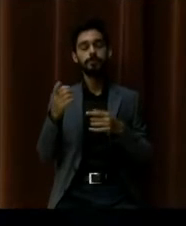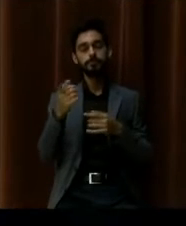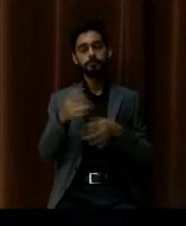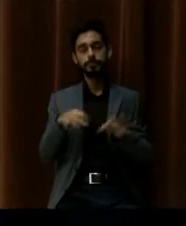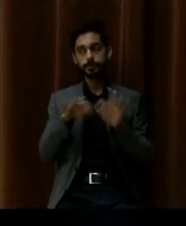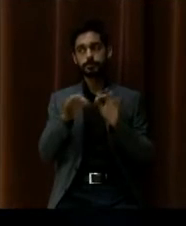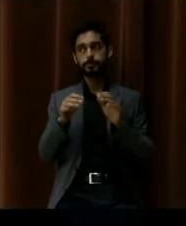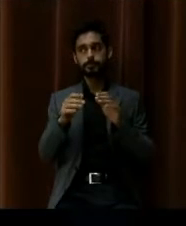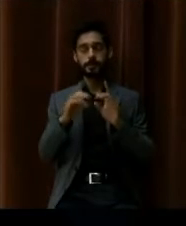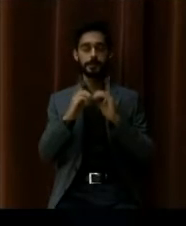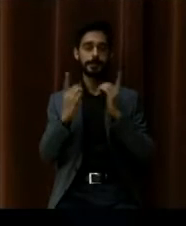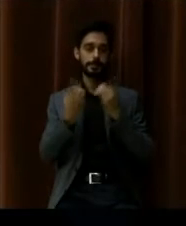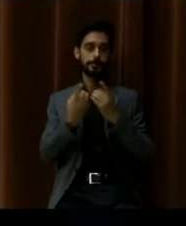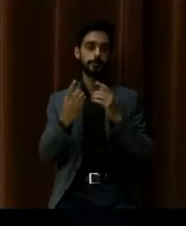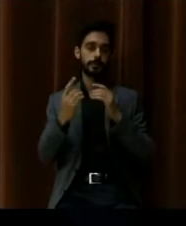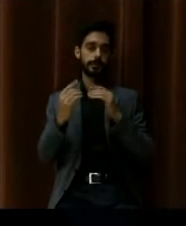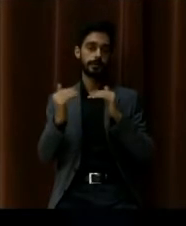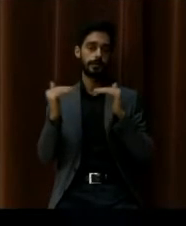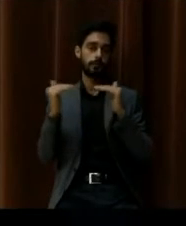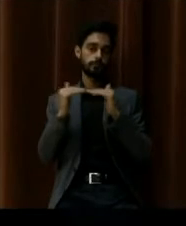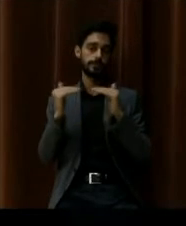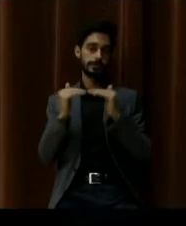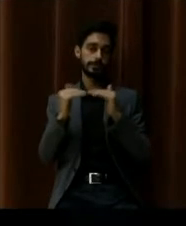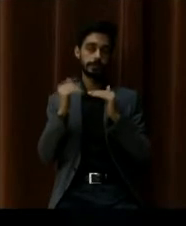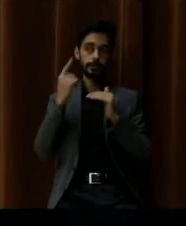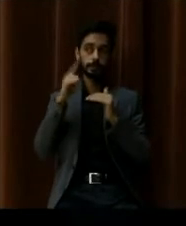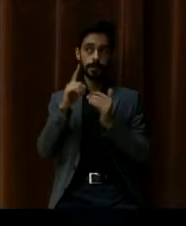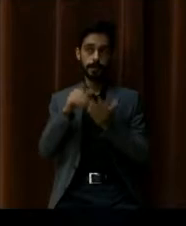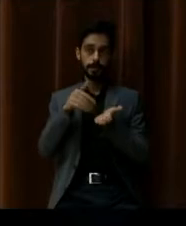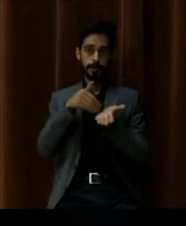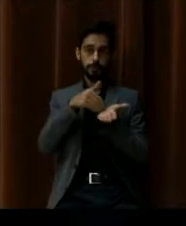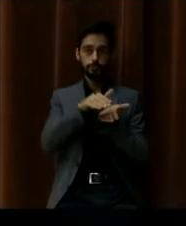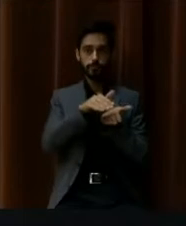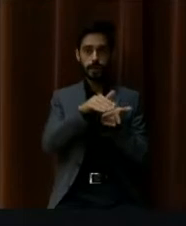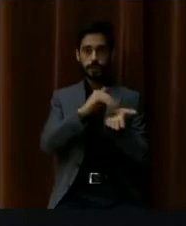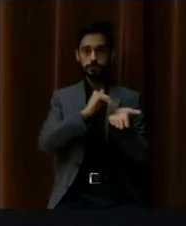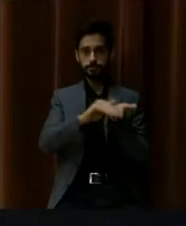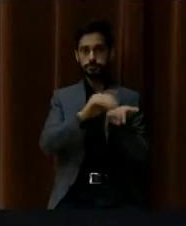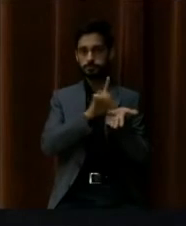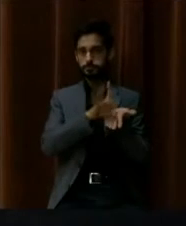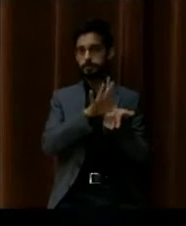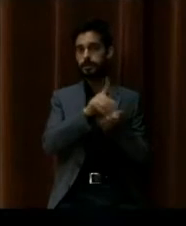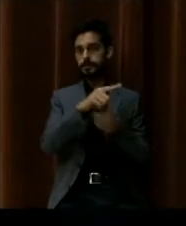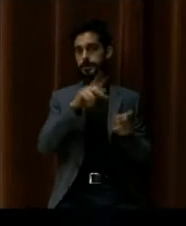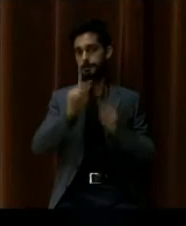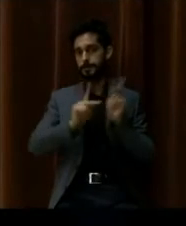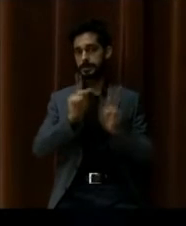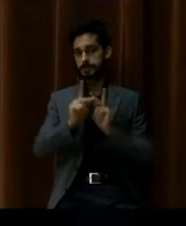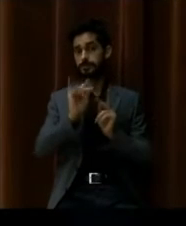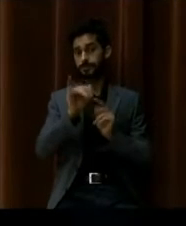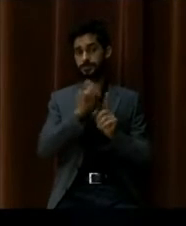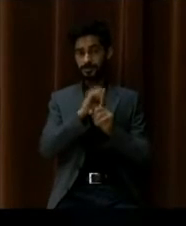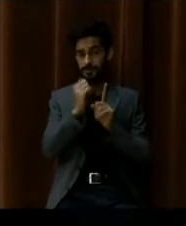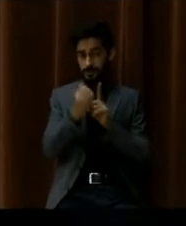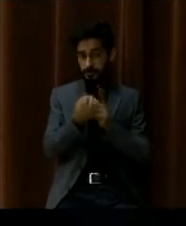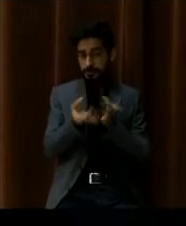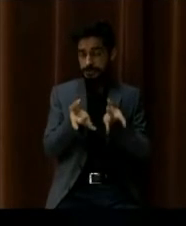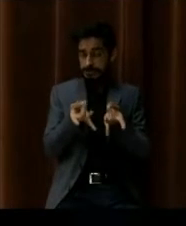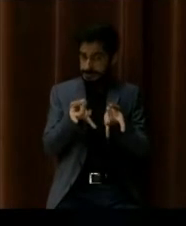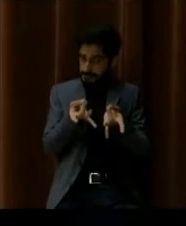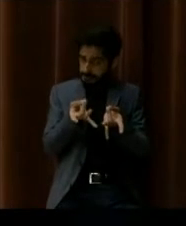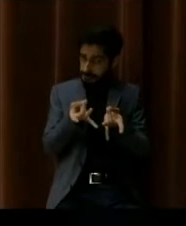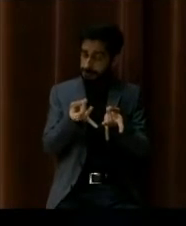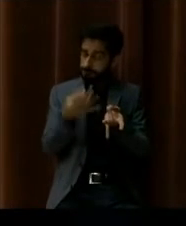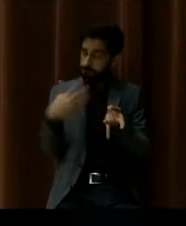iniciar los procedimientos para expulsar esas personas de allí pero en esa situación una situación delicada